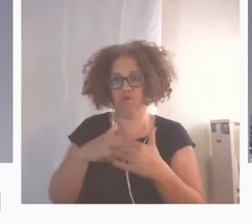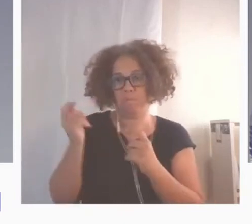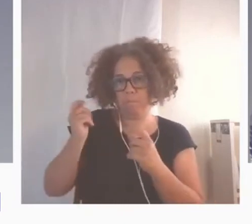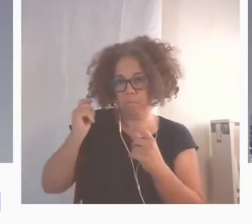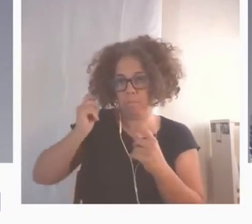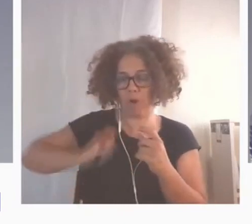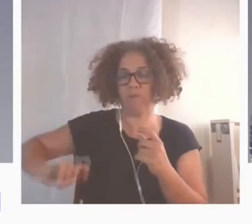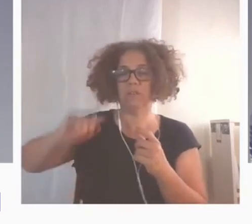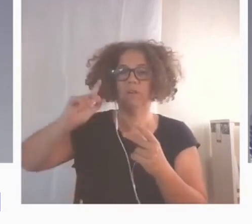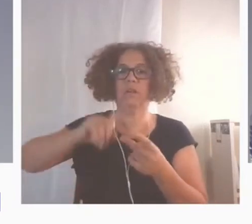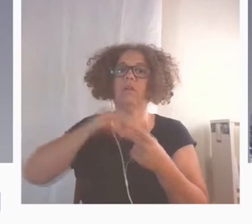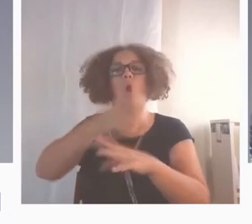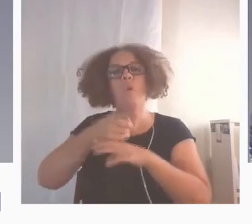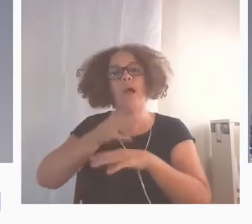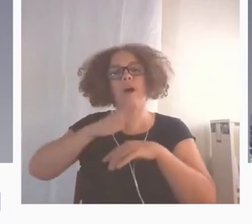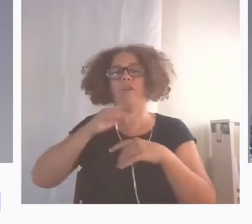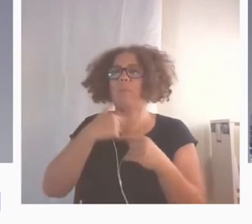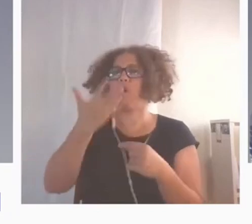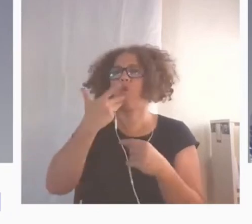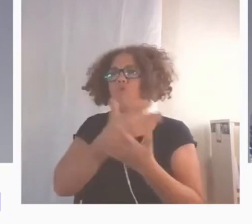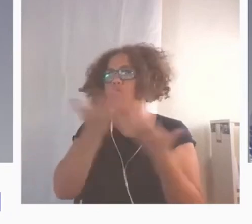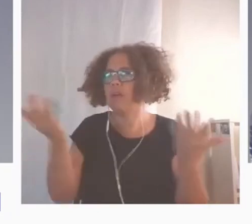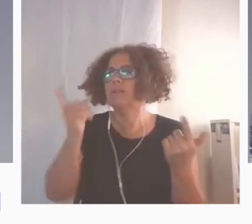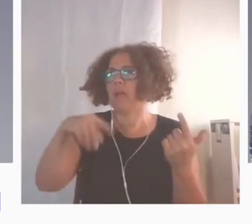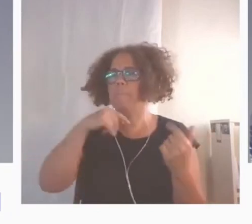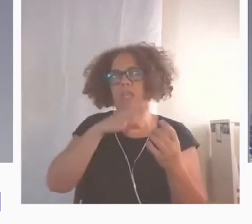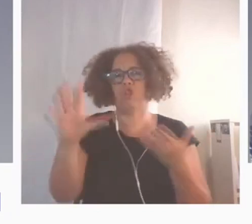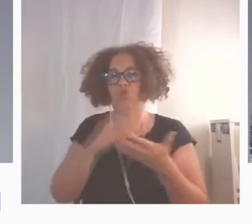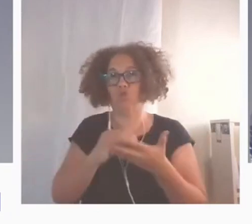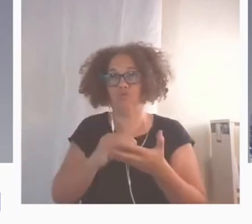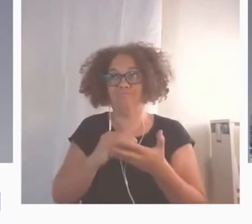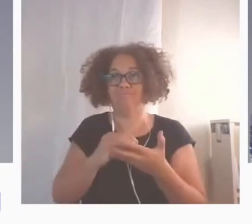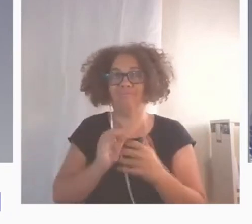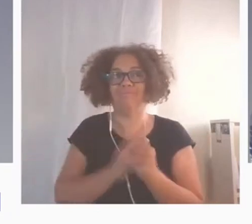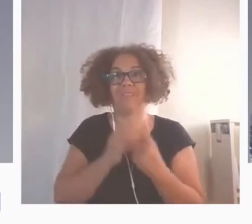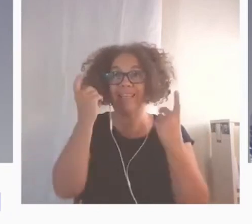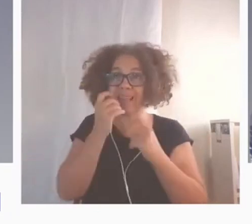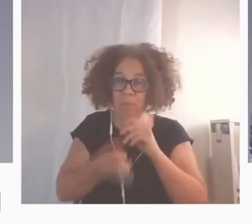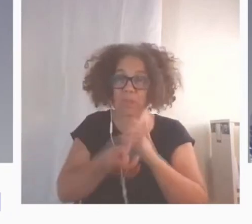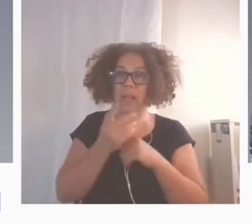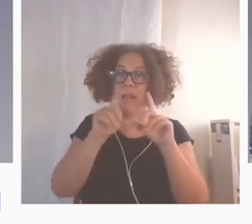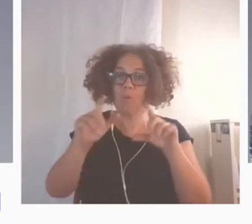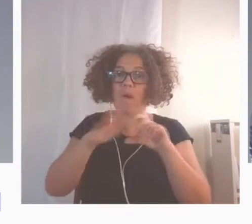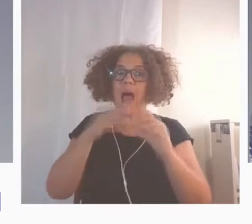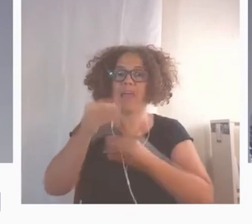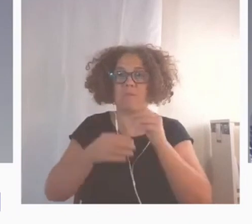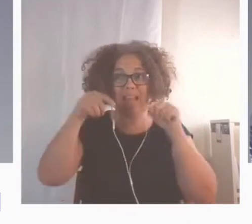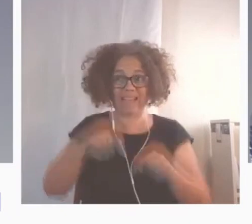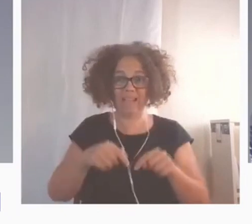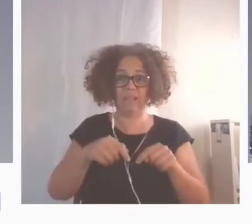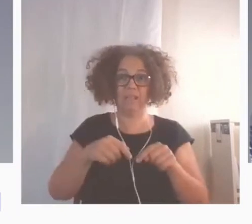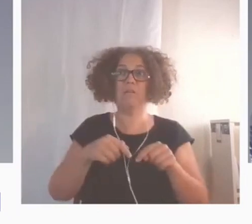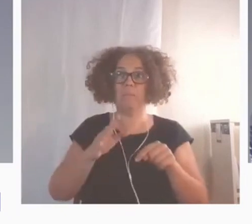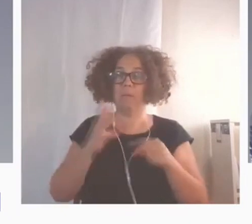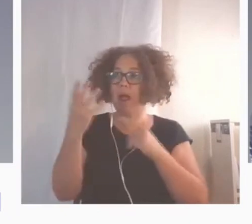nosotros tenemos la obligación de conocer todo lo que pasa en el municipio, intentamos crear, dando a conocer, como estamos haciendo aquí hoy, conociéndonos,